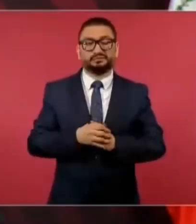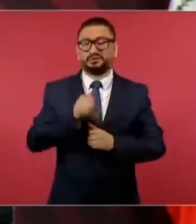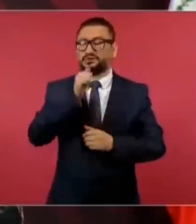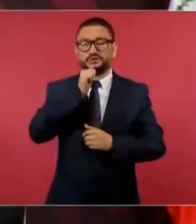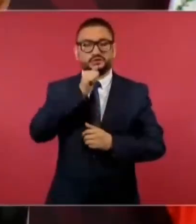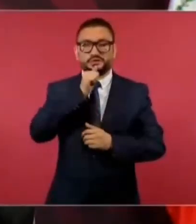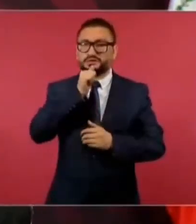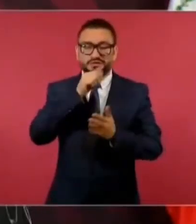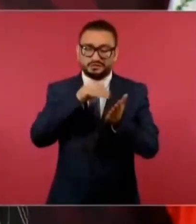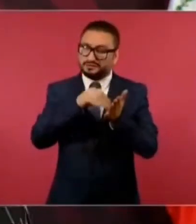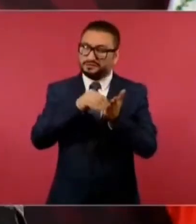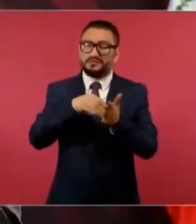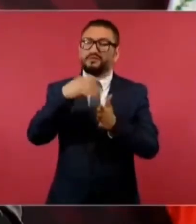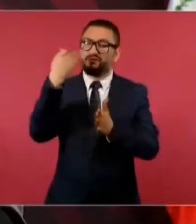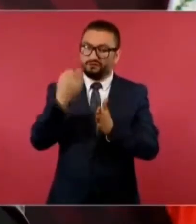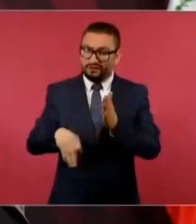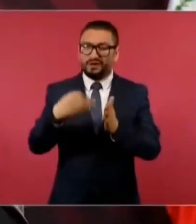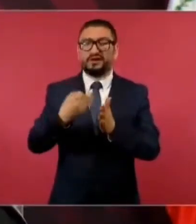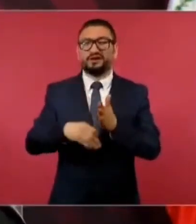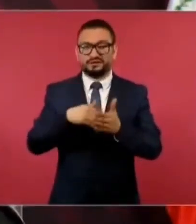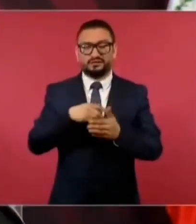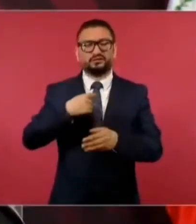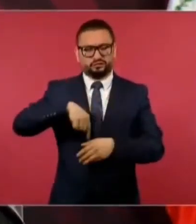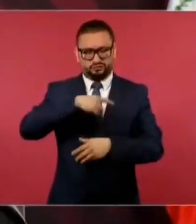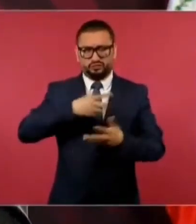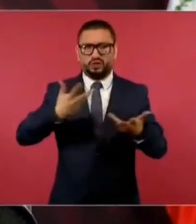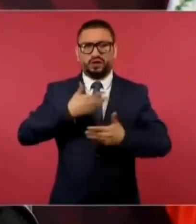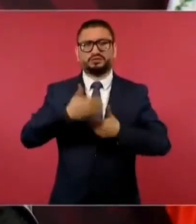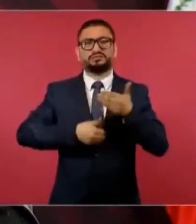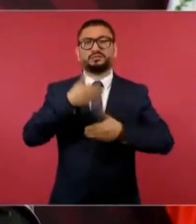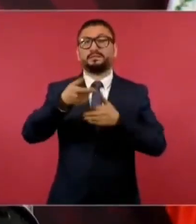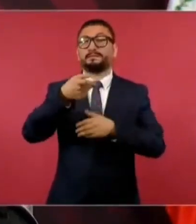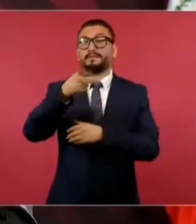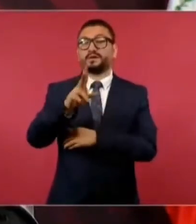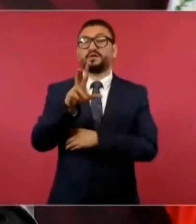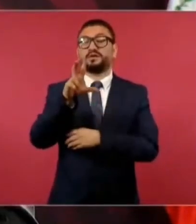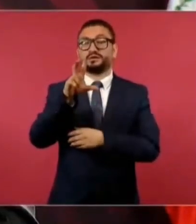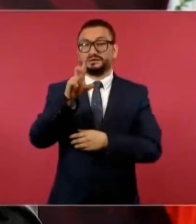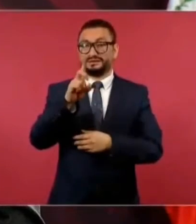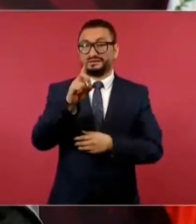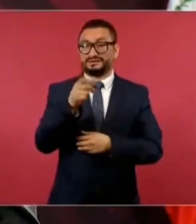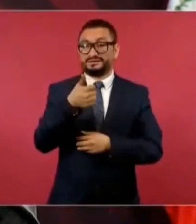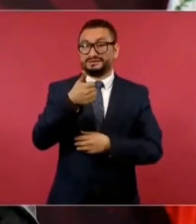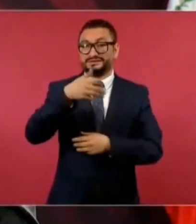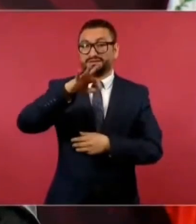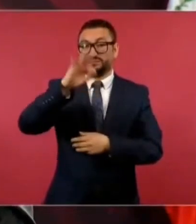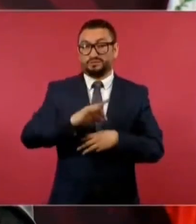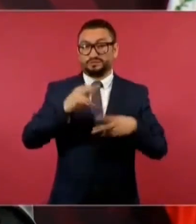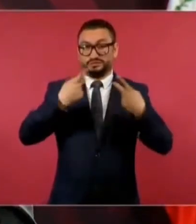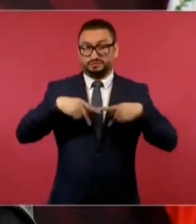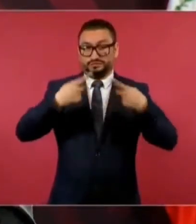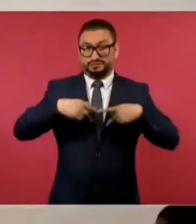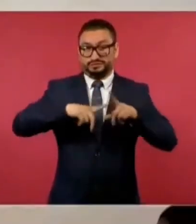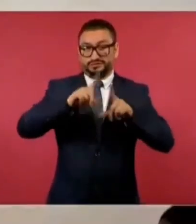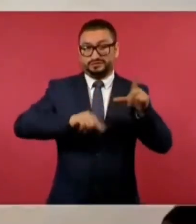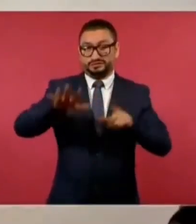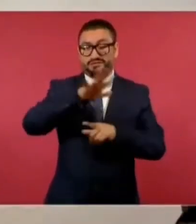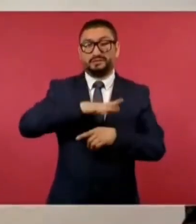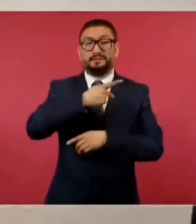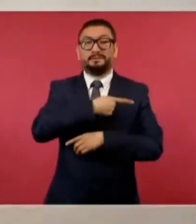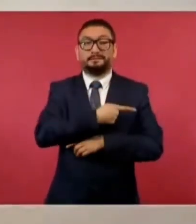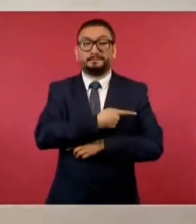todavía, aunque hemos avanzado mucho, hay 36% de la población de nuestro país en la